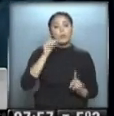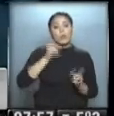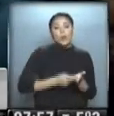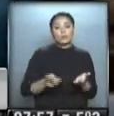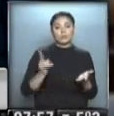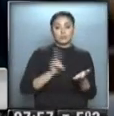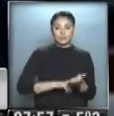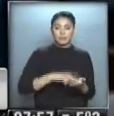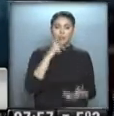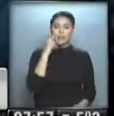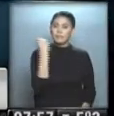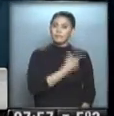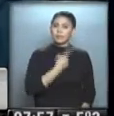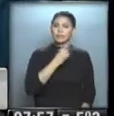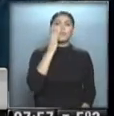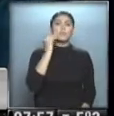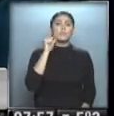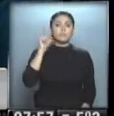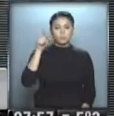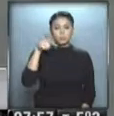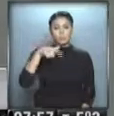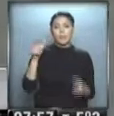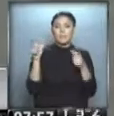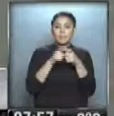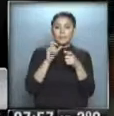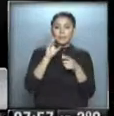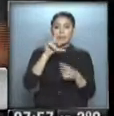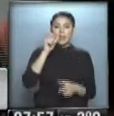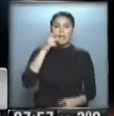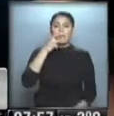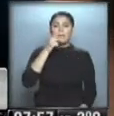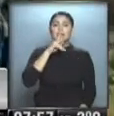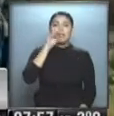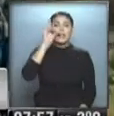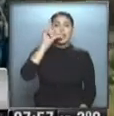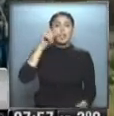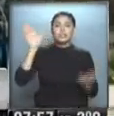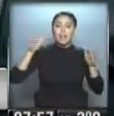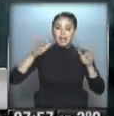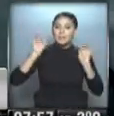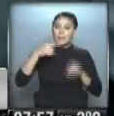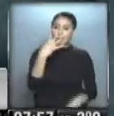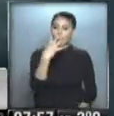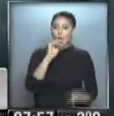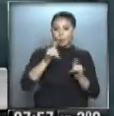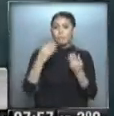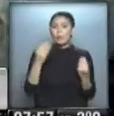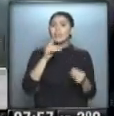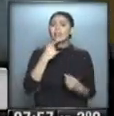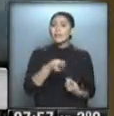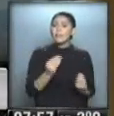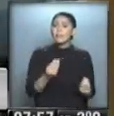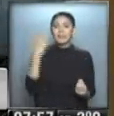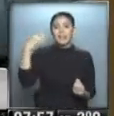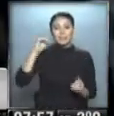que es lou grant director británico en este caso con la parte de los han y también tiene que ver con cuatro jóvenes digo también por aquello que